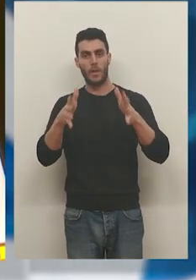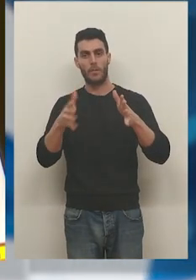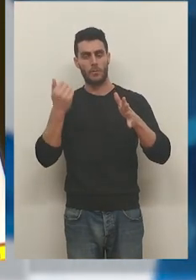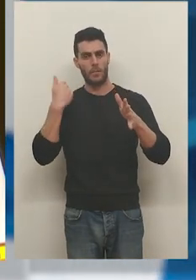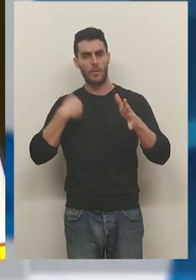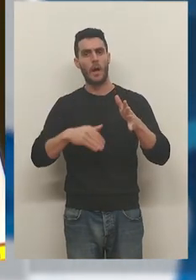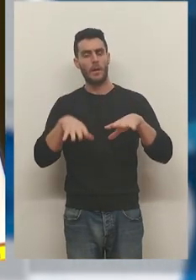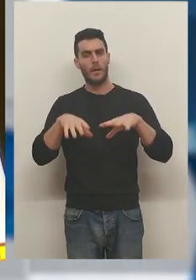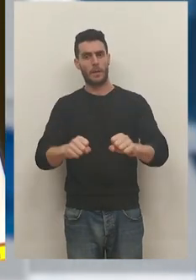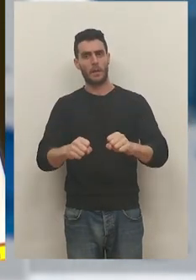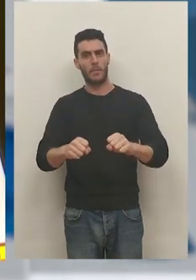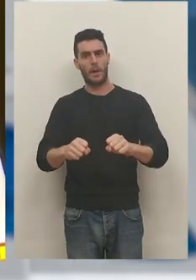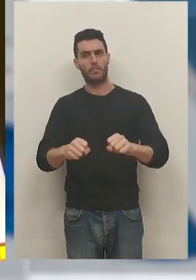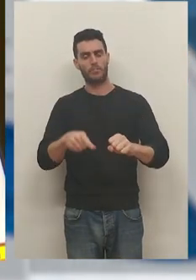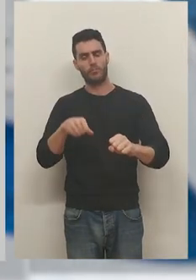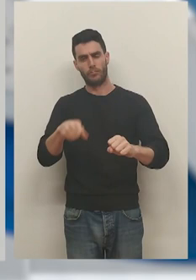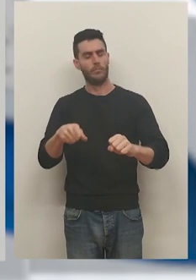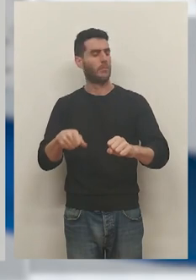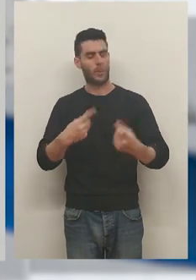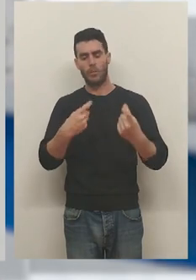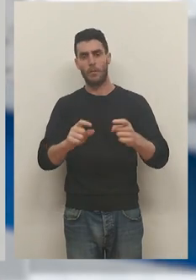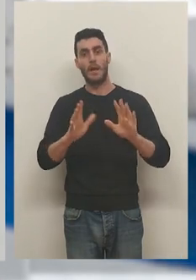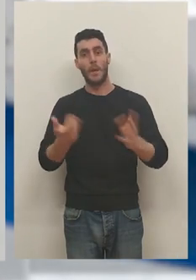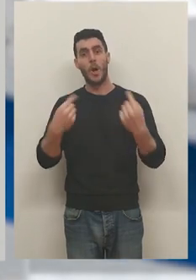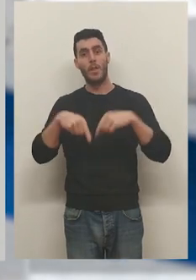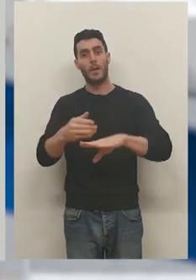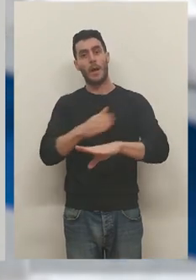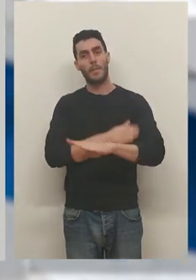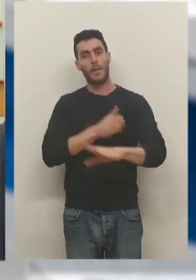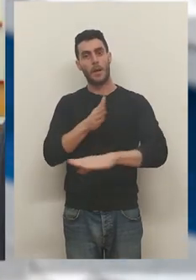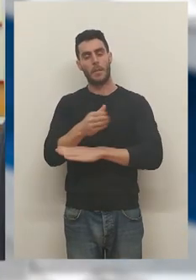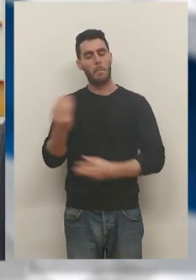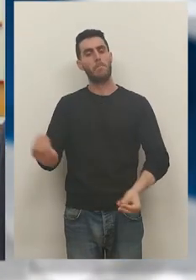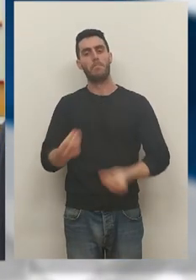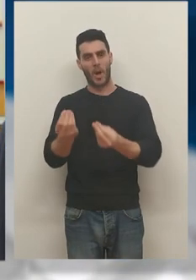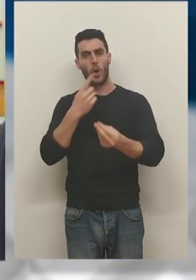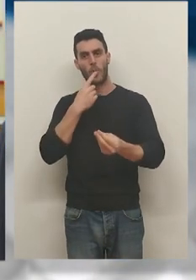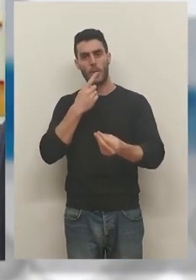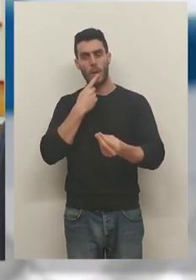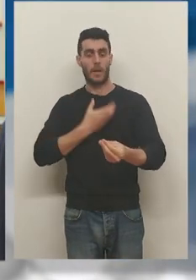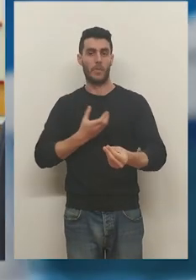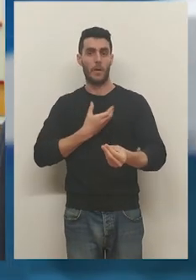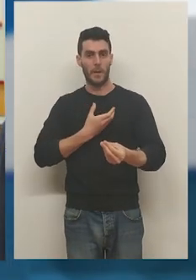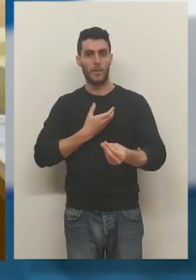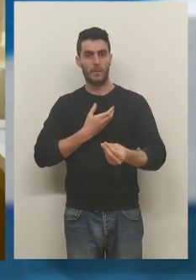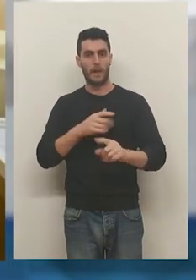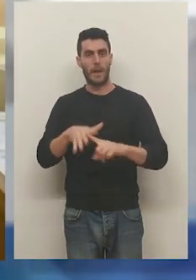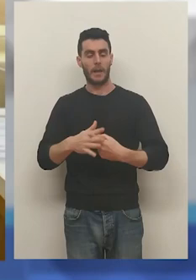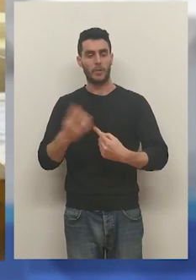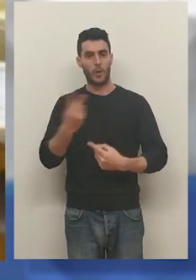ya no es necesario reservar día y hora aunque acudir con cita previa es lo ideal según la administración